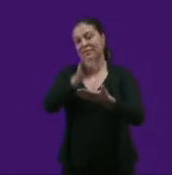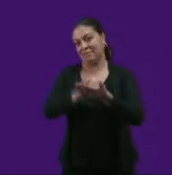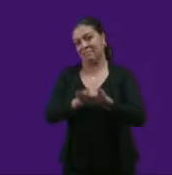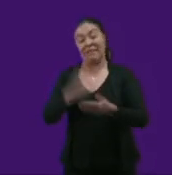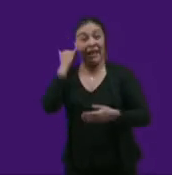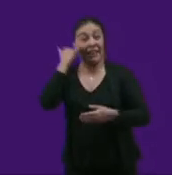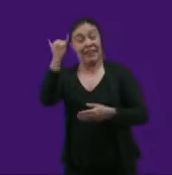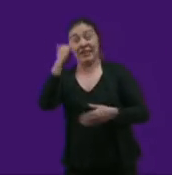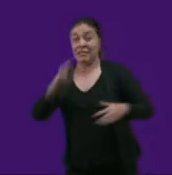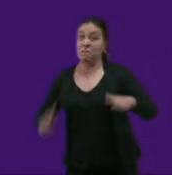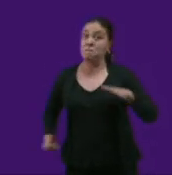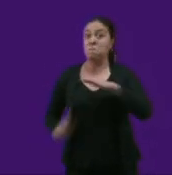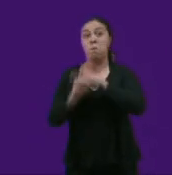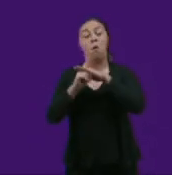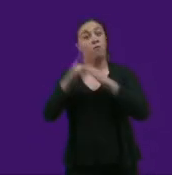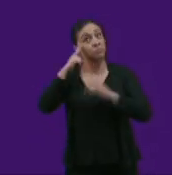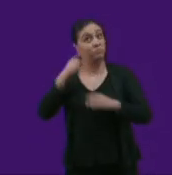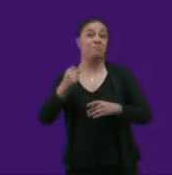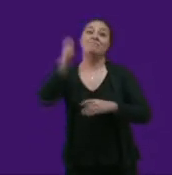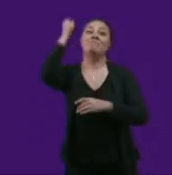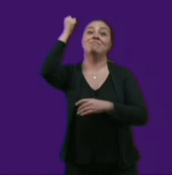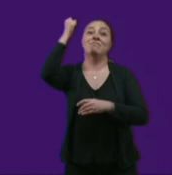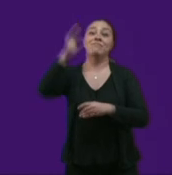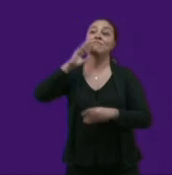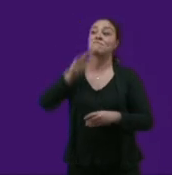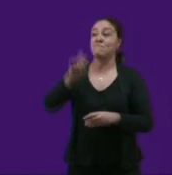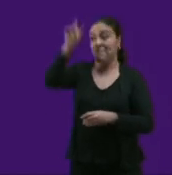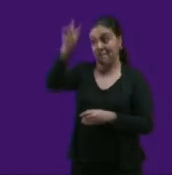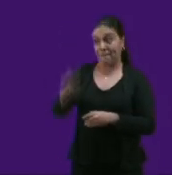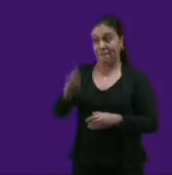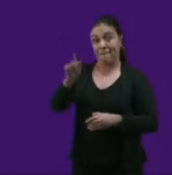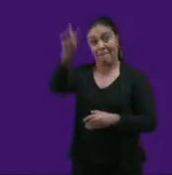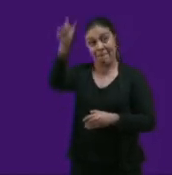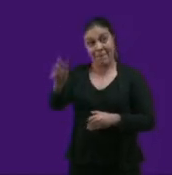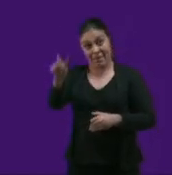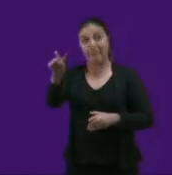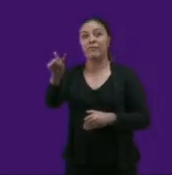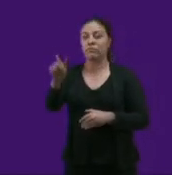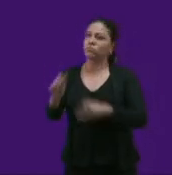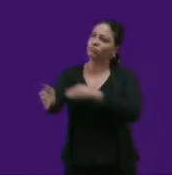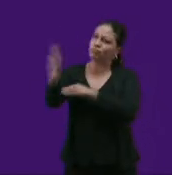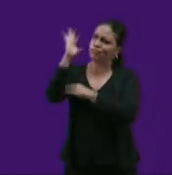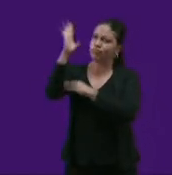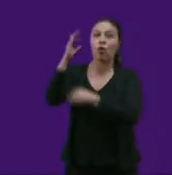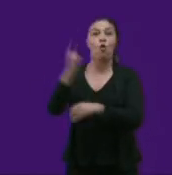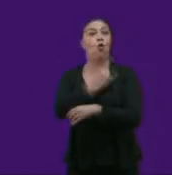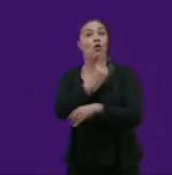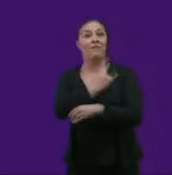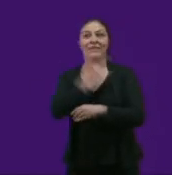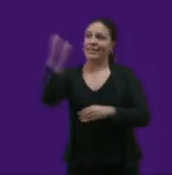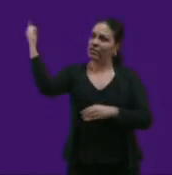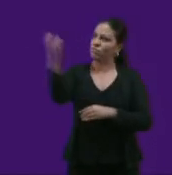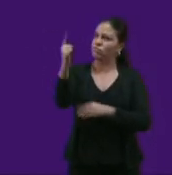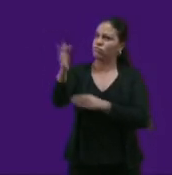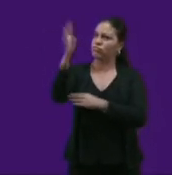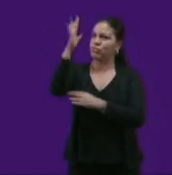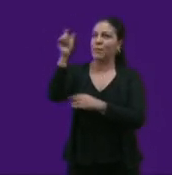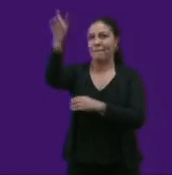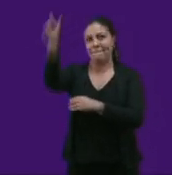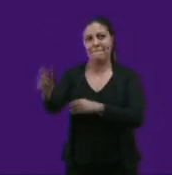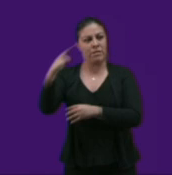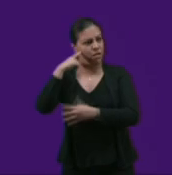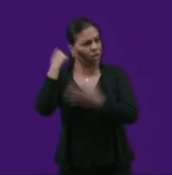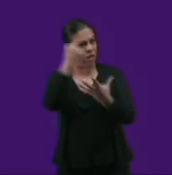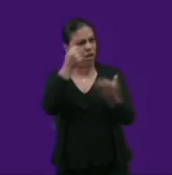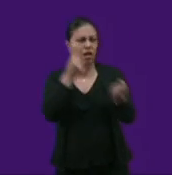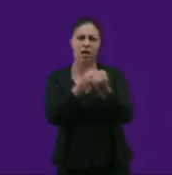Aproveché una persona que vino a darnos una charla a la universidad. Era un inversor y le pedí